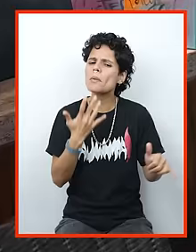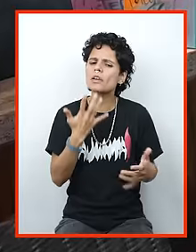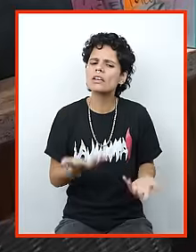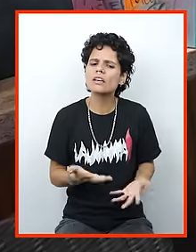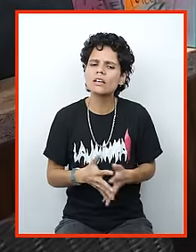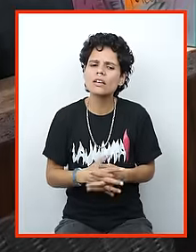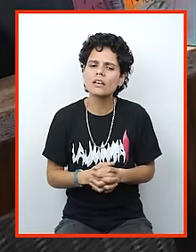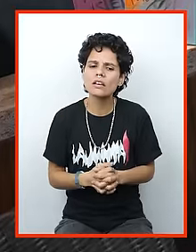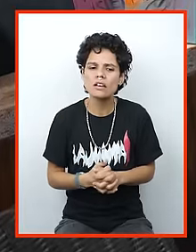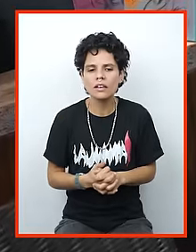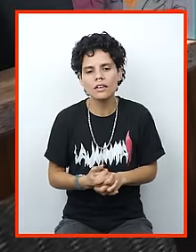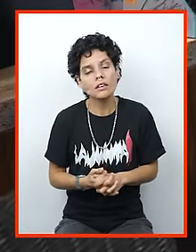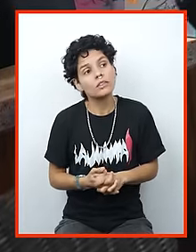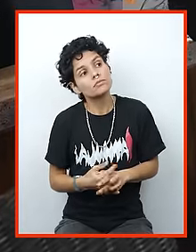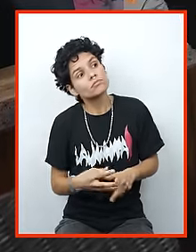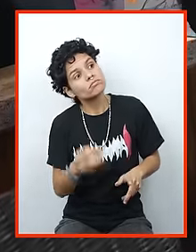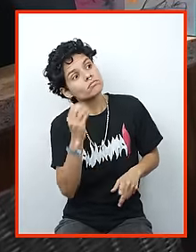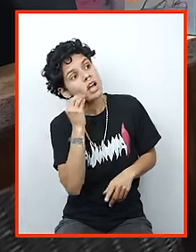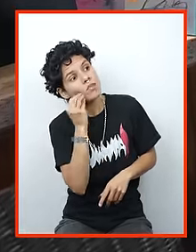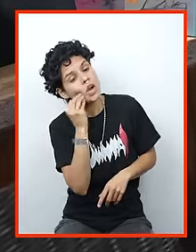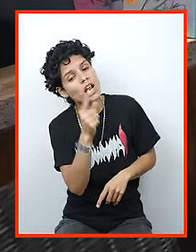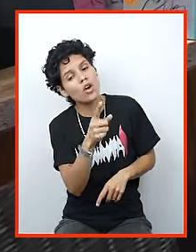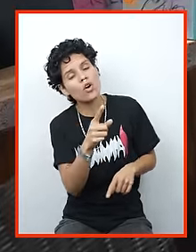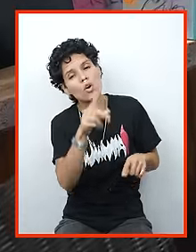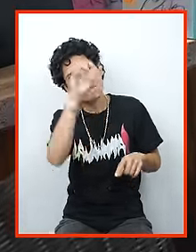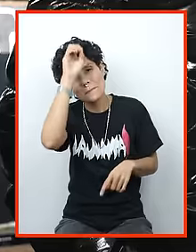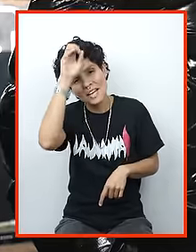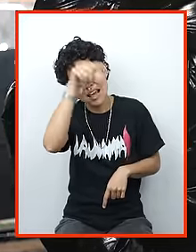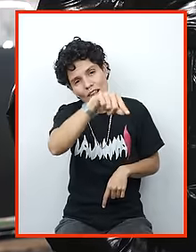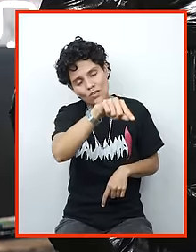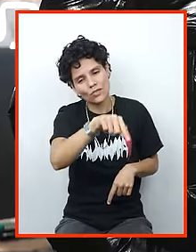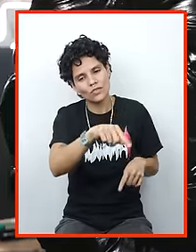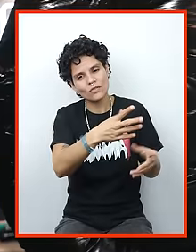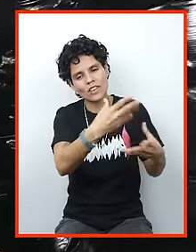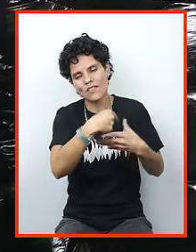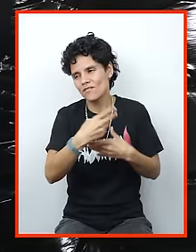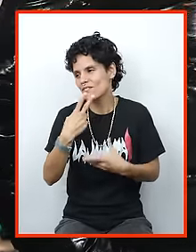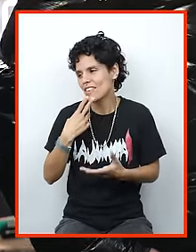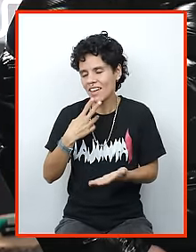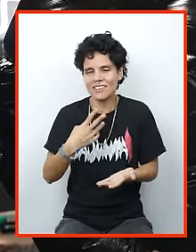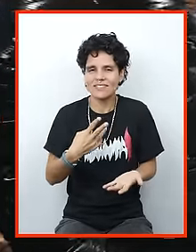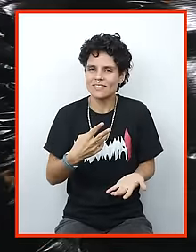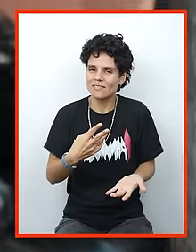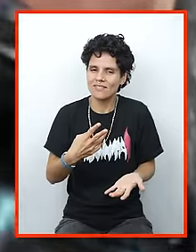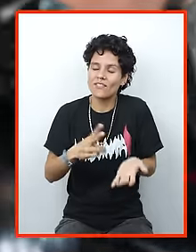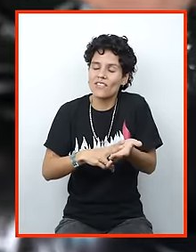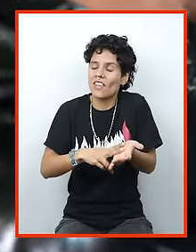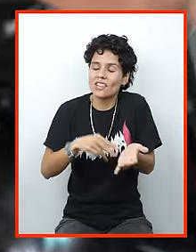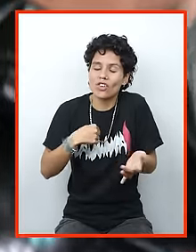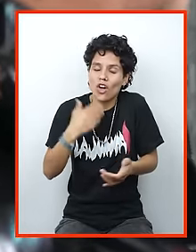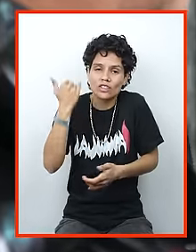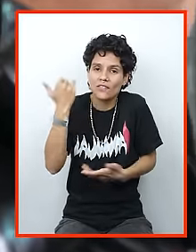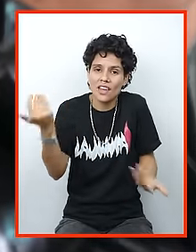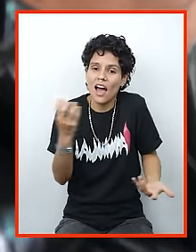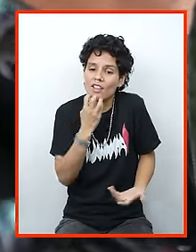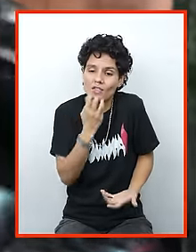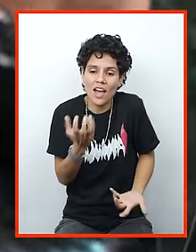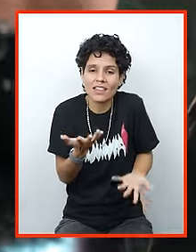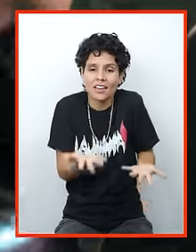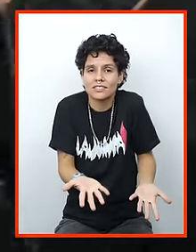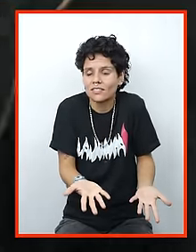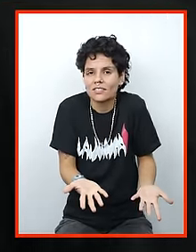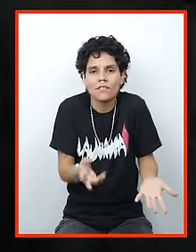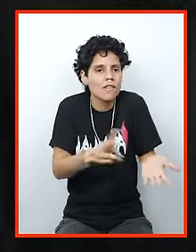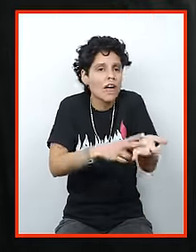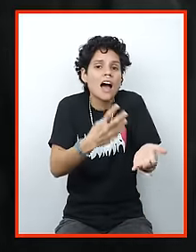geología? Mi abuelo, minero. Y en verdad no sabía, me metí nomás porque... En Antofa eso es